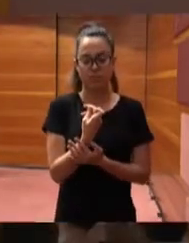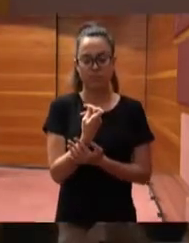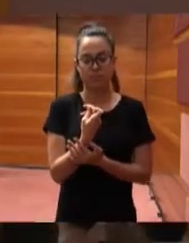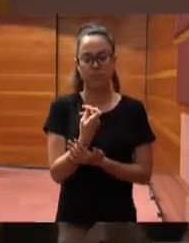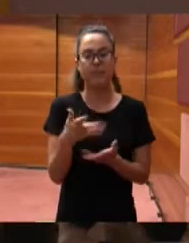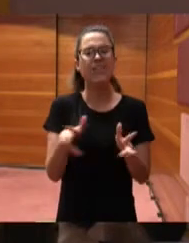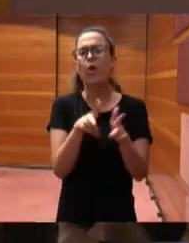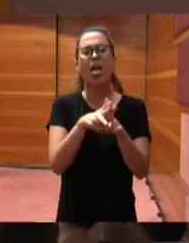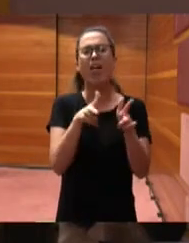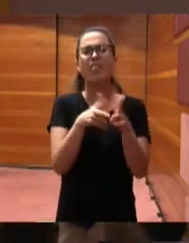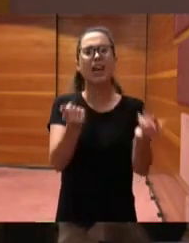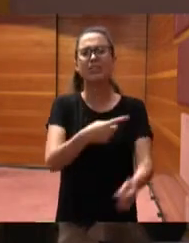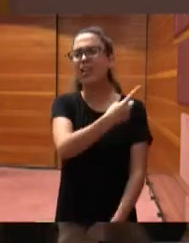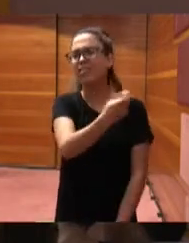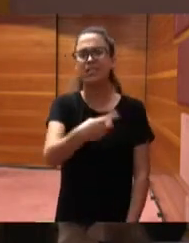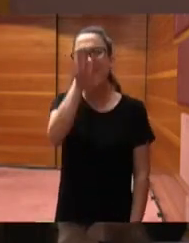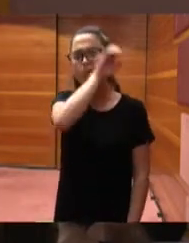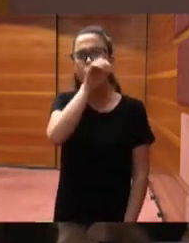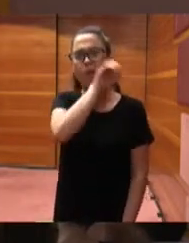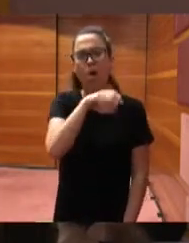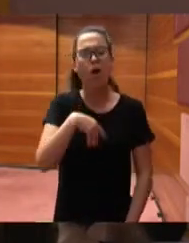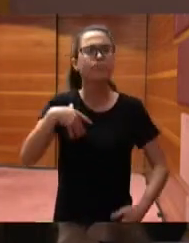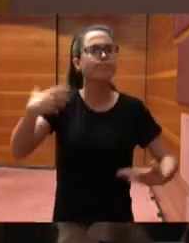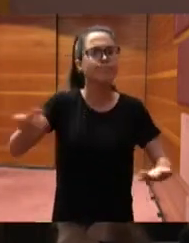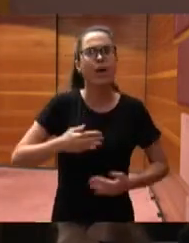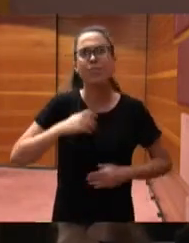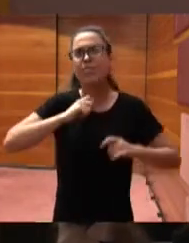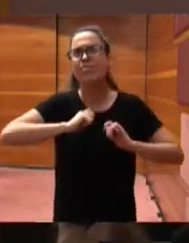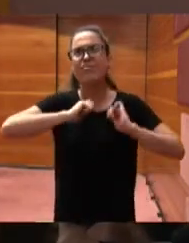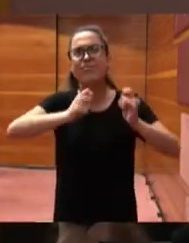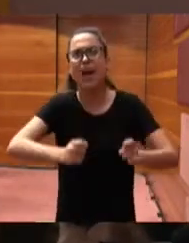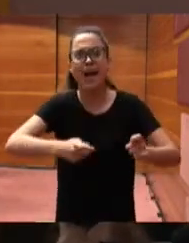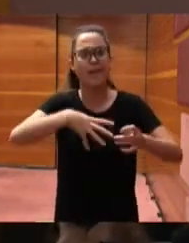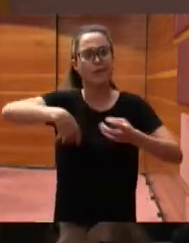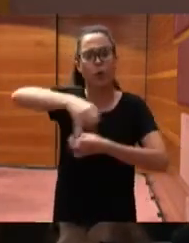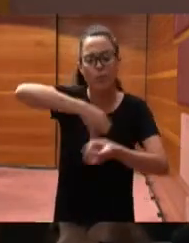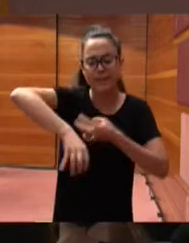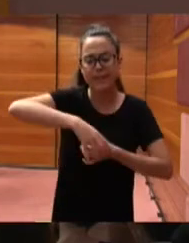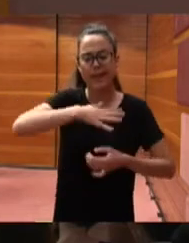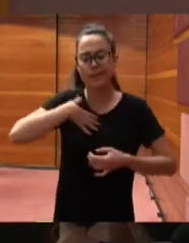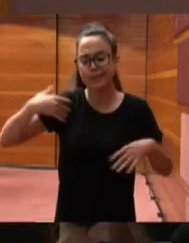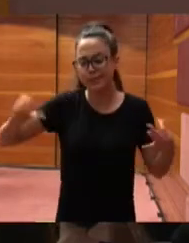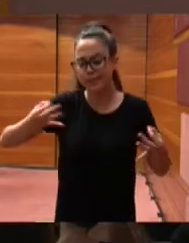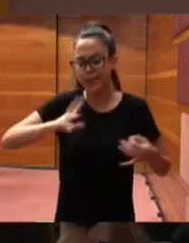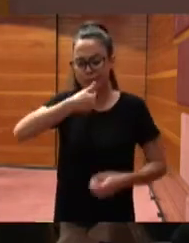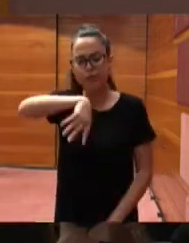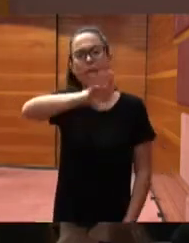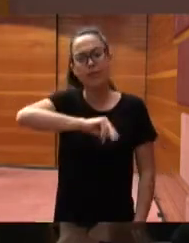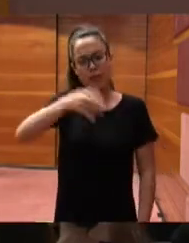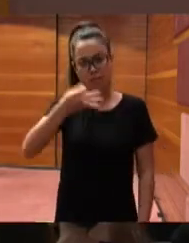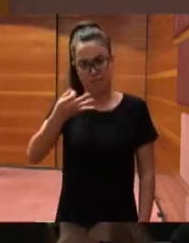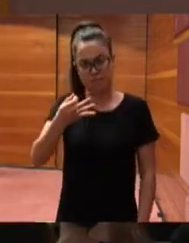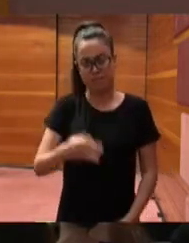nuestra ciudadanía necesita, opina, aporta, comenta, etcétera, ¿no? Bueno, pues eso es una disciplina muy